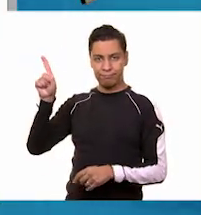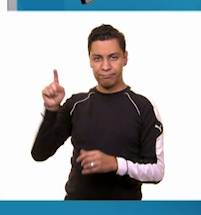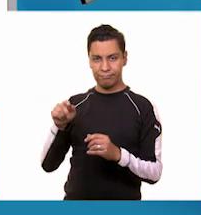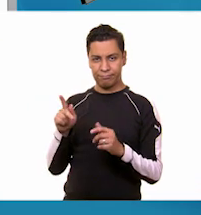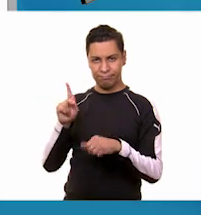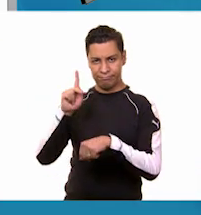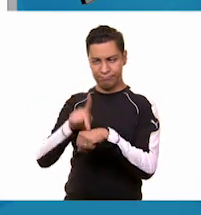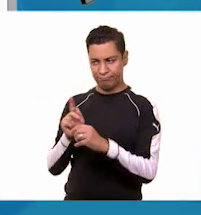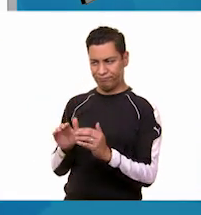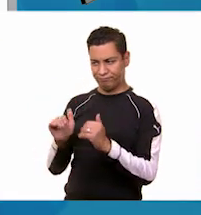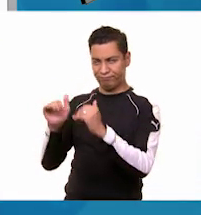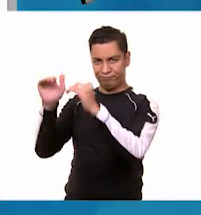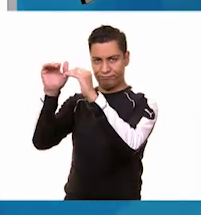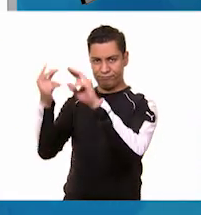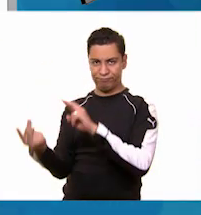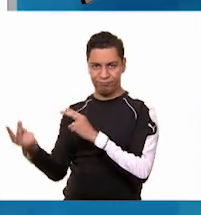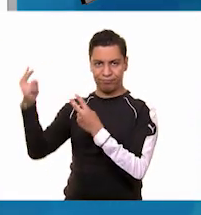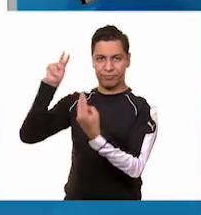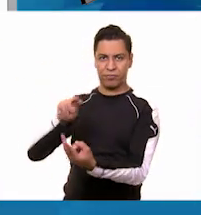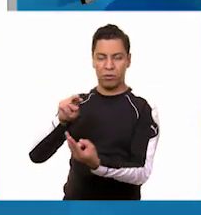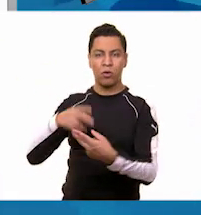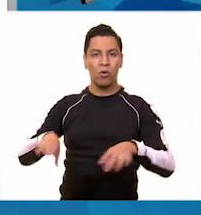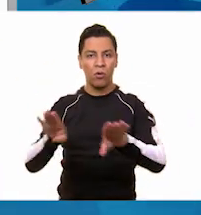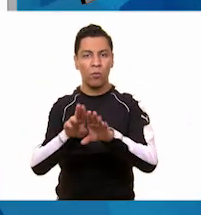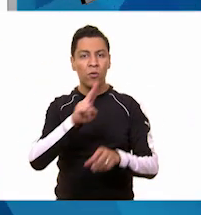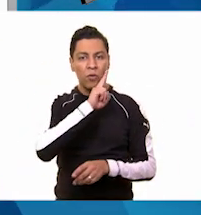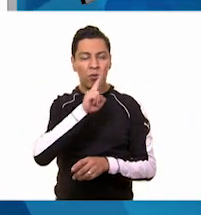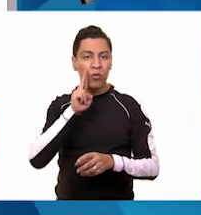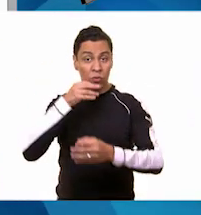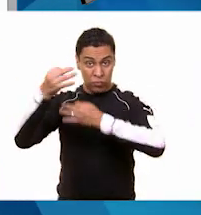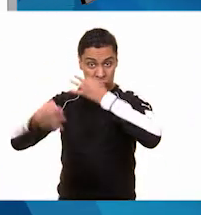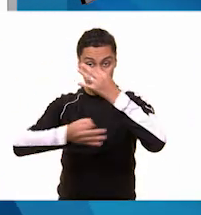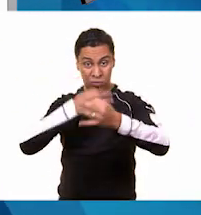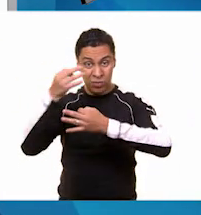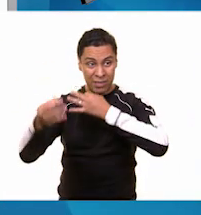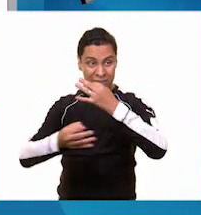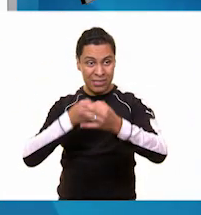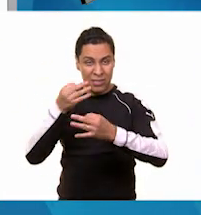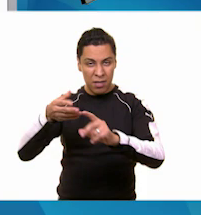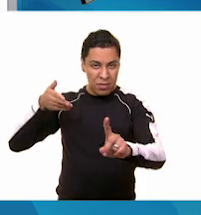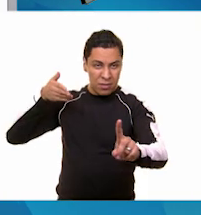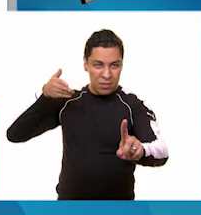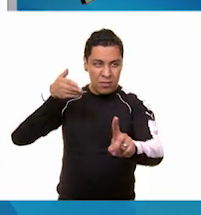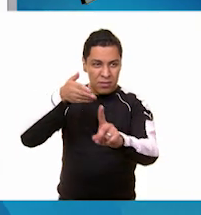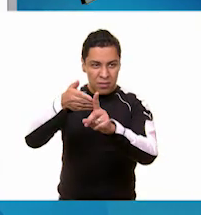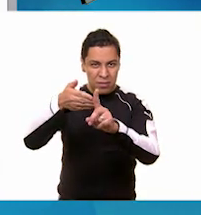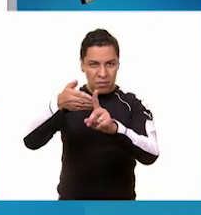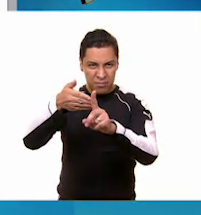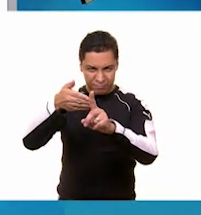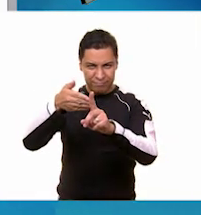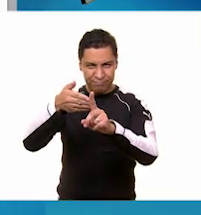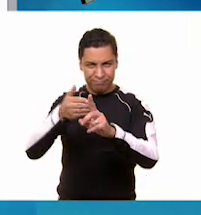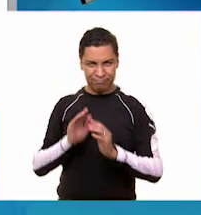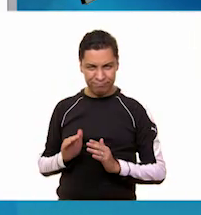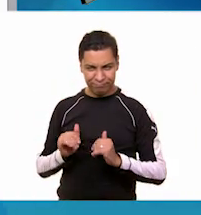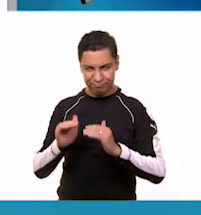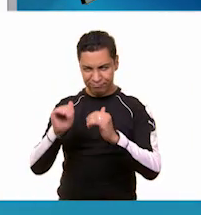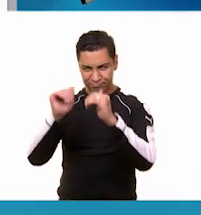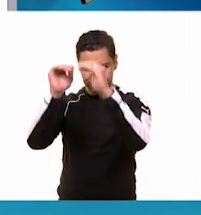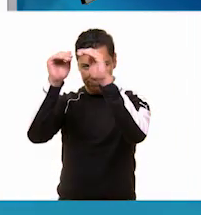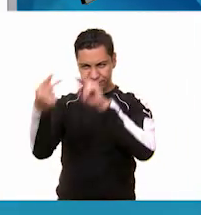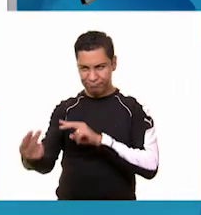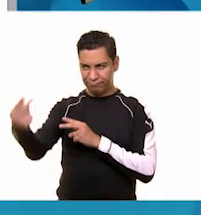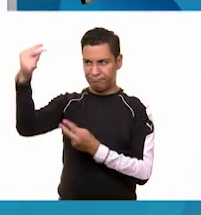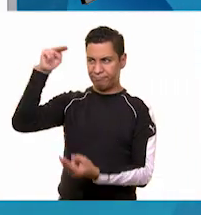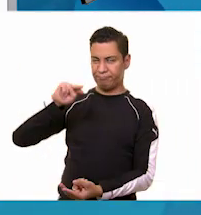invertida, en que se organiza la información de la noticia y con qué finalidad se da ese orden, y así vamos a familiarizarnos